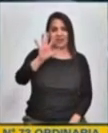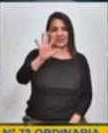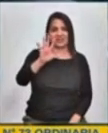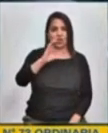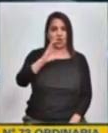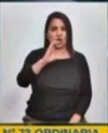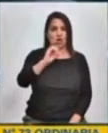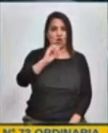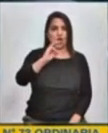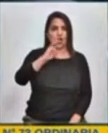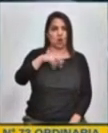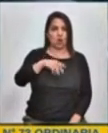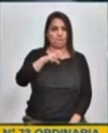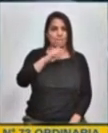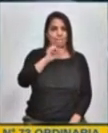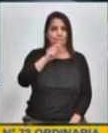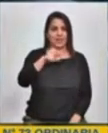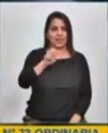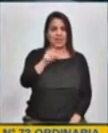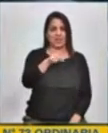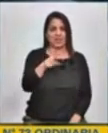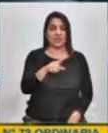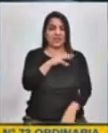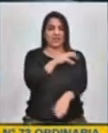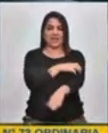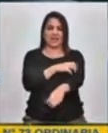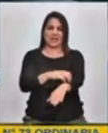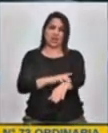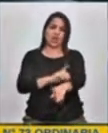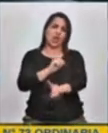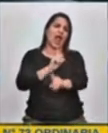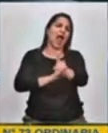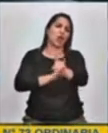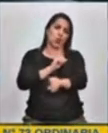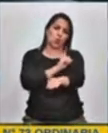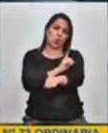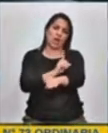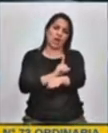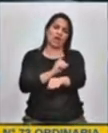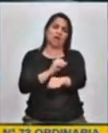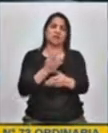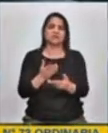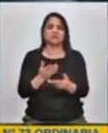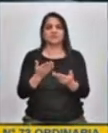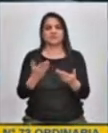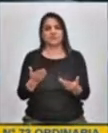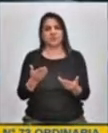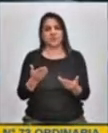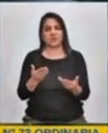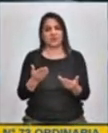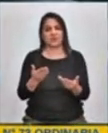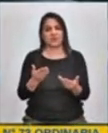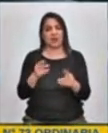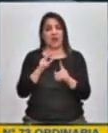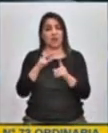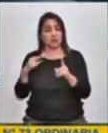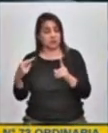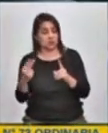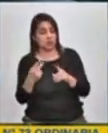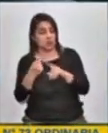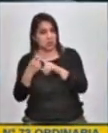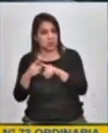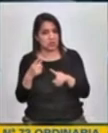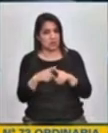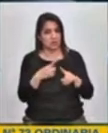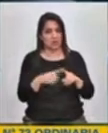5 compines. En regiones hay más de una, en algunas, en otras hay solo una. Los criterios son disímiles y